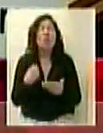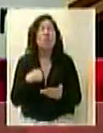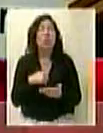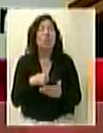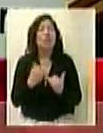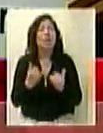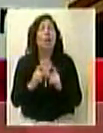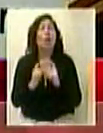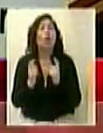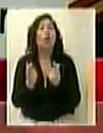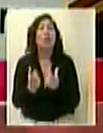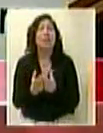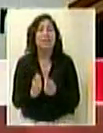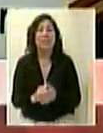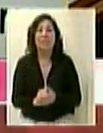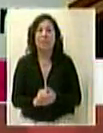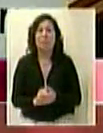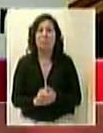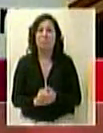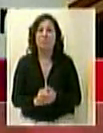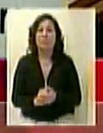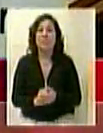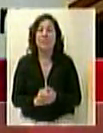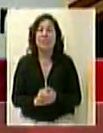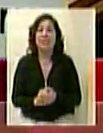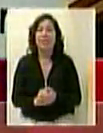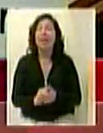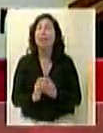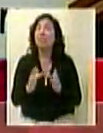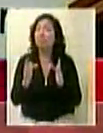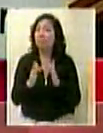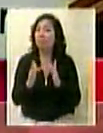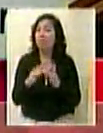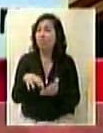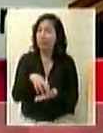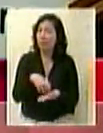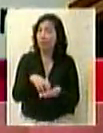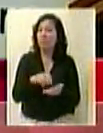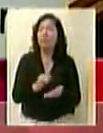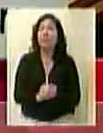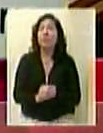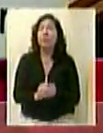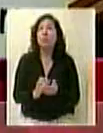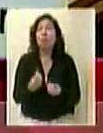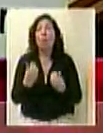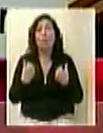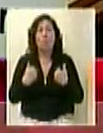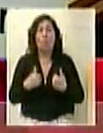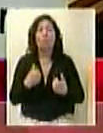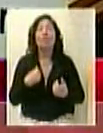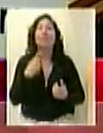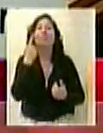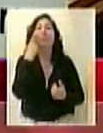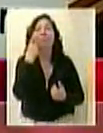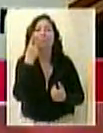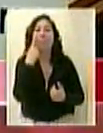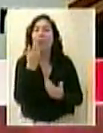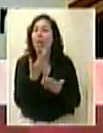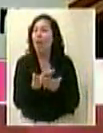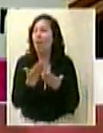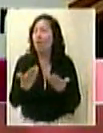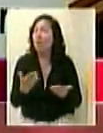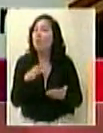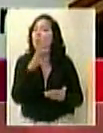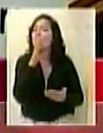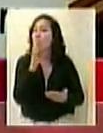a ser congresistas? Justamente el contacto con la población. Como abogada, conozco la realidad de